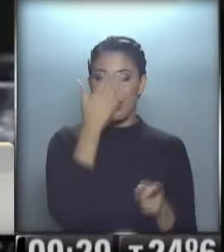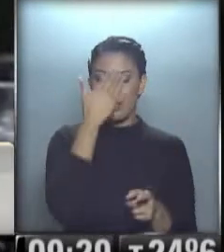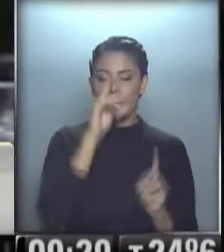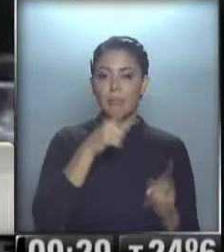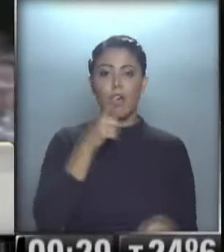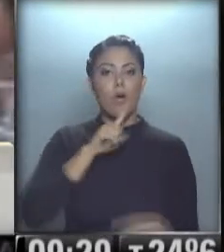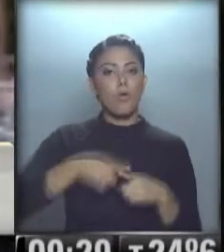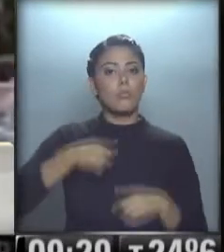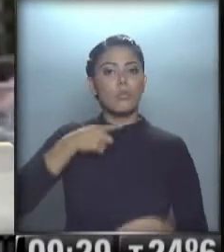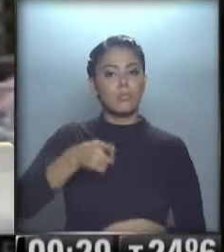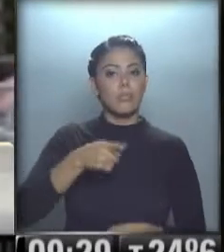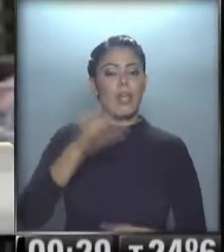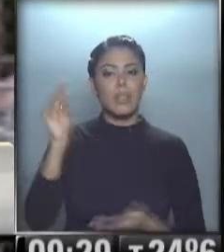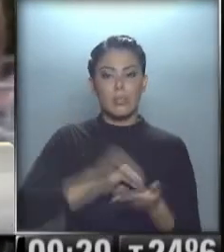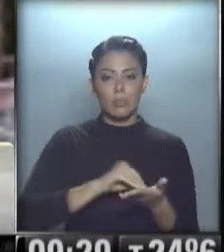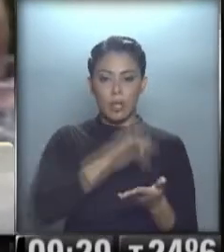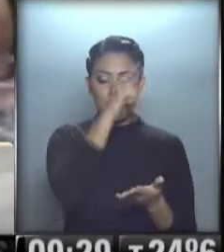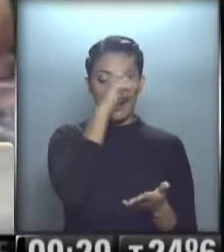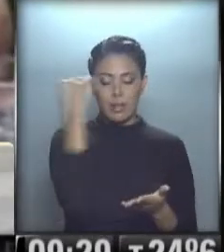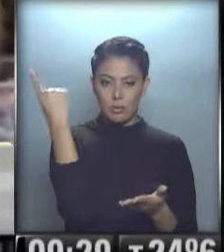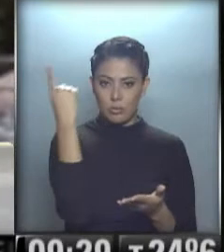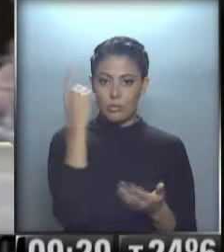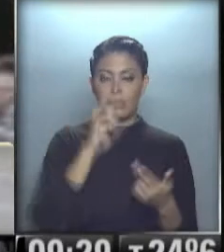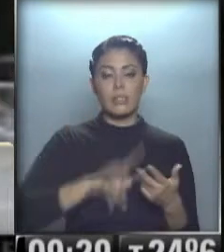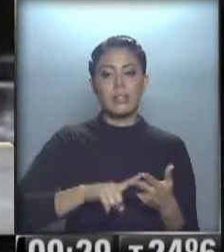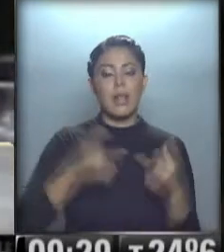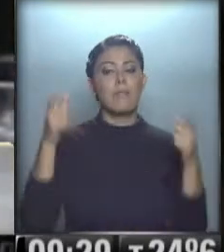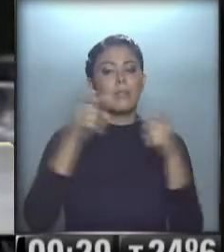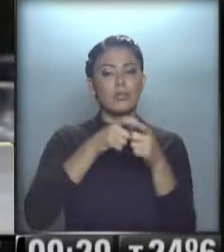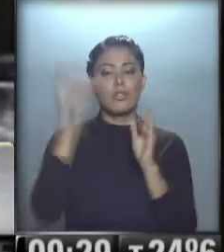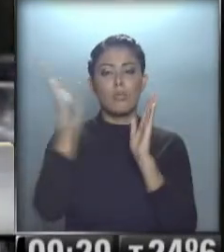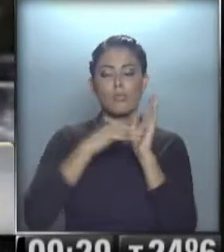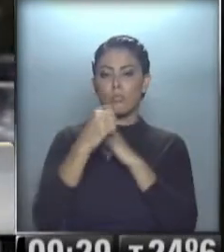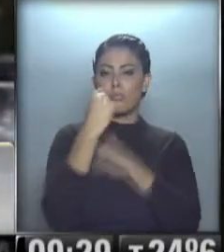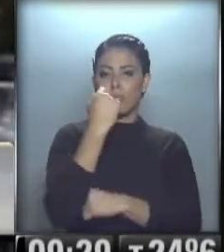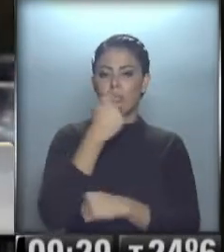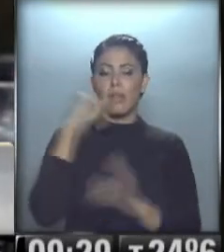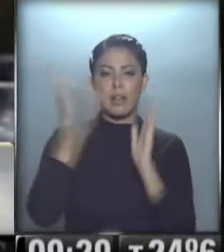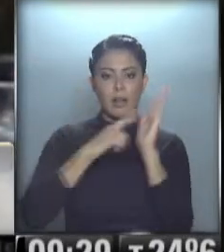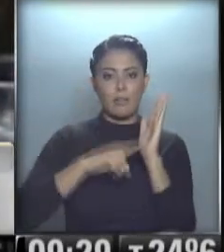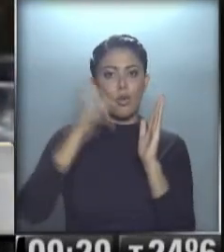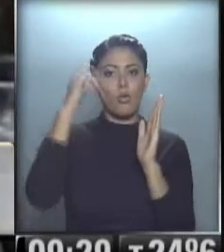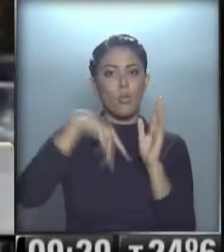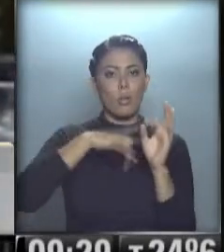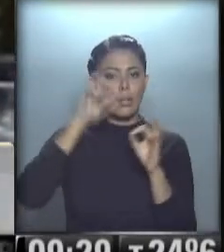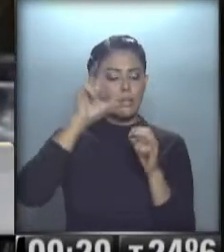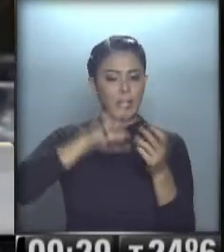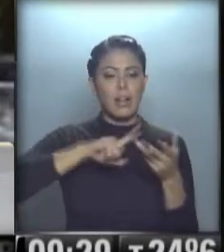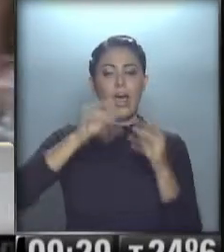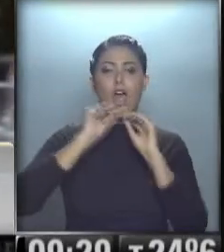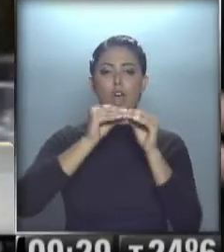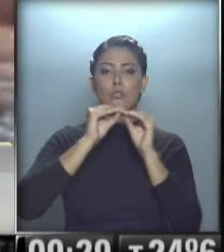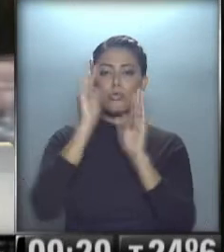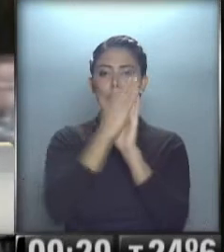político la diputada nacional adela segarra peticiones poderes y reglamentos del diputado carlos kunkel asuntos constitucionales